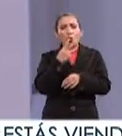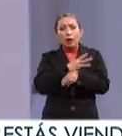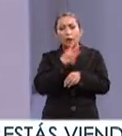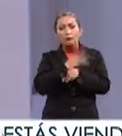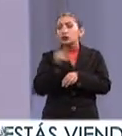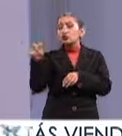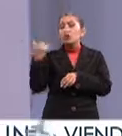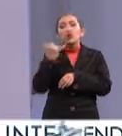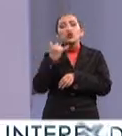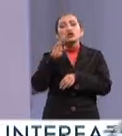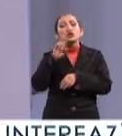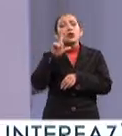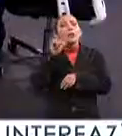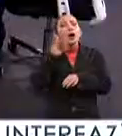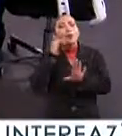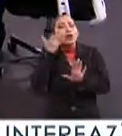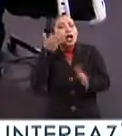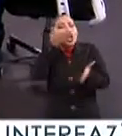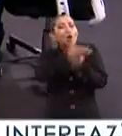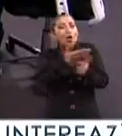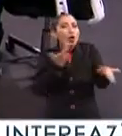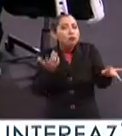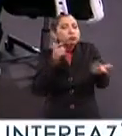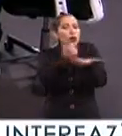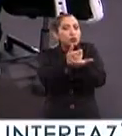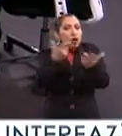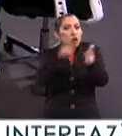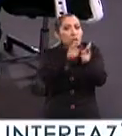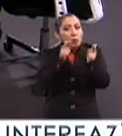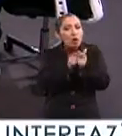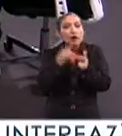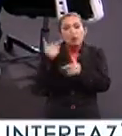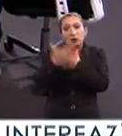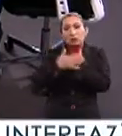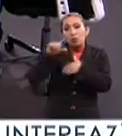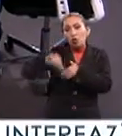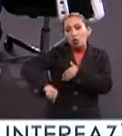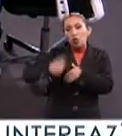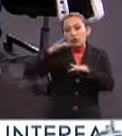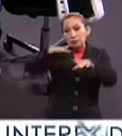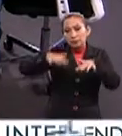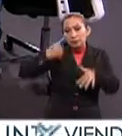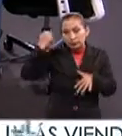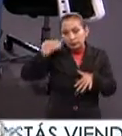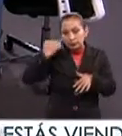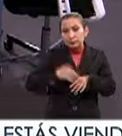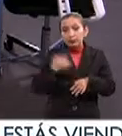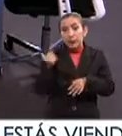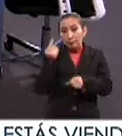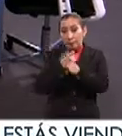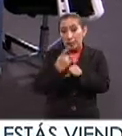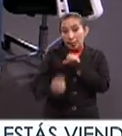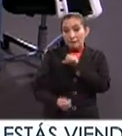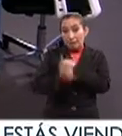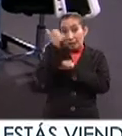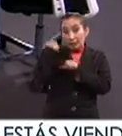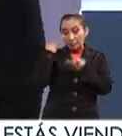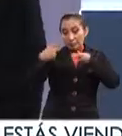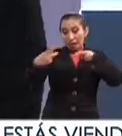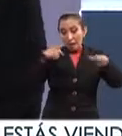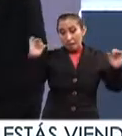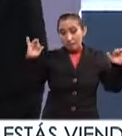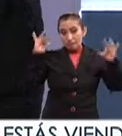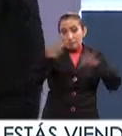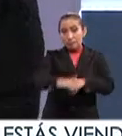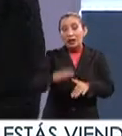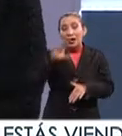pueden acercarse a este movimiento y al evento que van a tener el día de hoy? Mira, el evento es el primer evento que hacemos. Vamos a